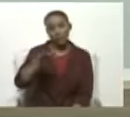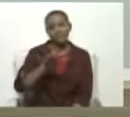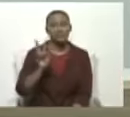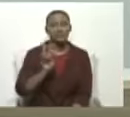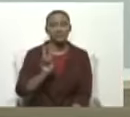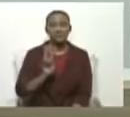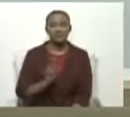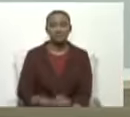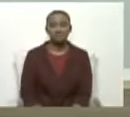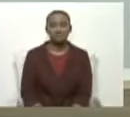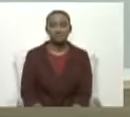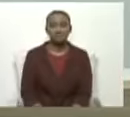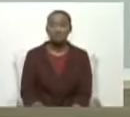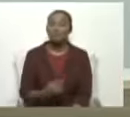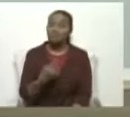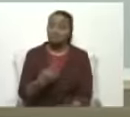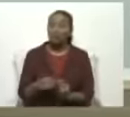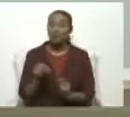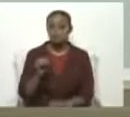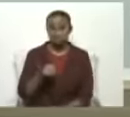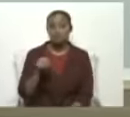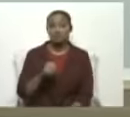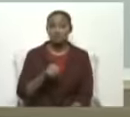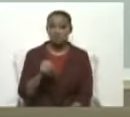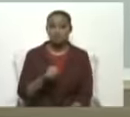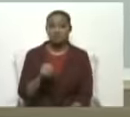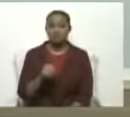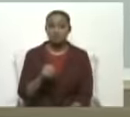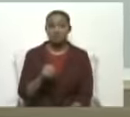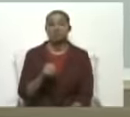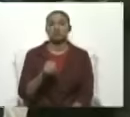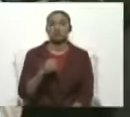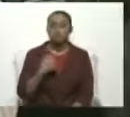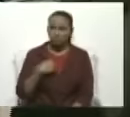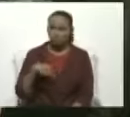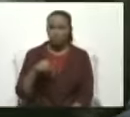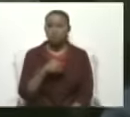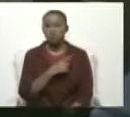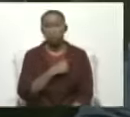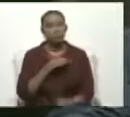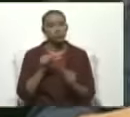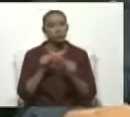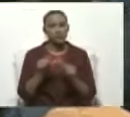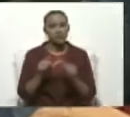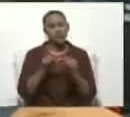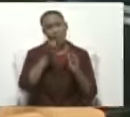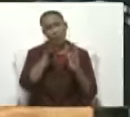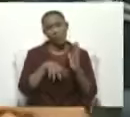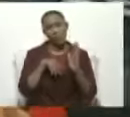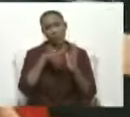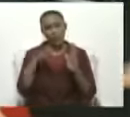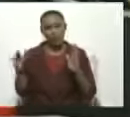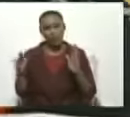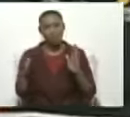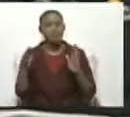venezolano. Sin embargo, estamos en pleno desarrollo de lo que es el cronograma electoral,